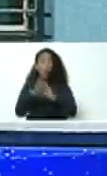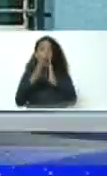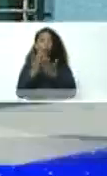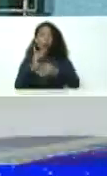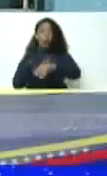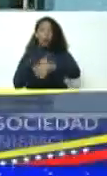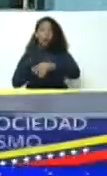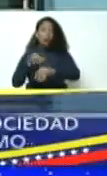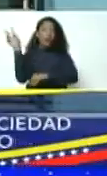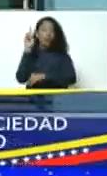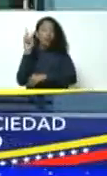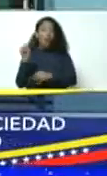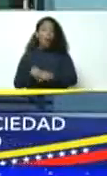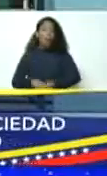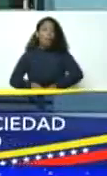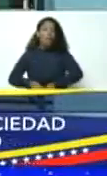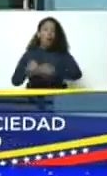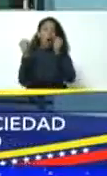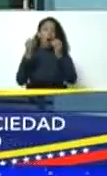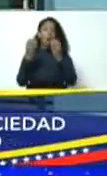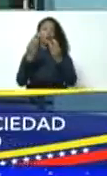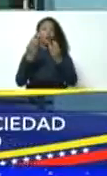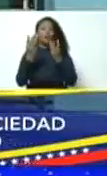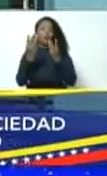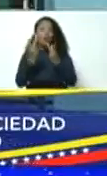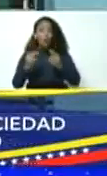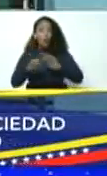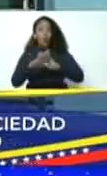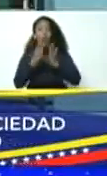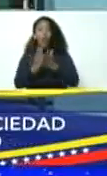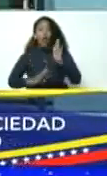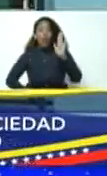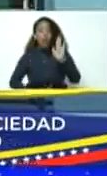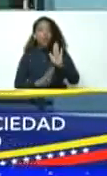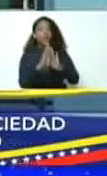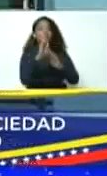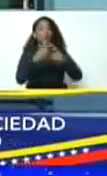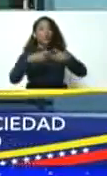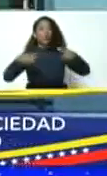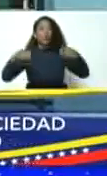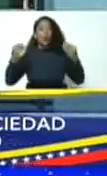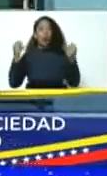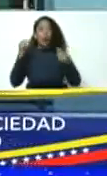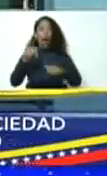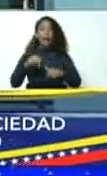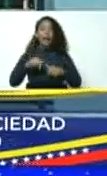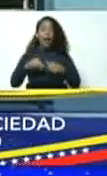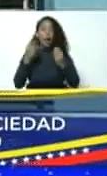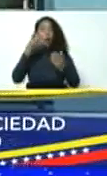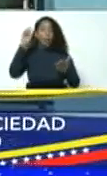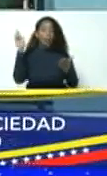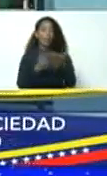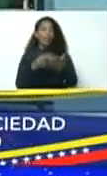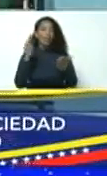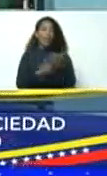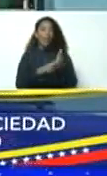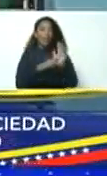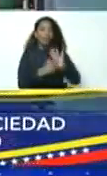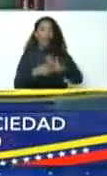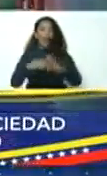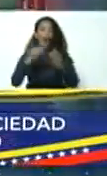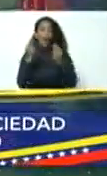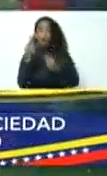que Venezuela rompe el récord mundial de crecimiento económico de nuestra economía real, de nuestra economía